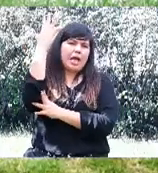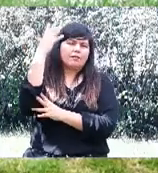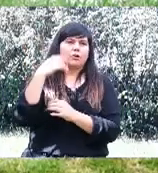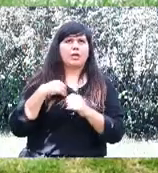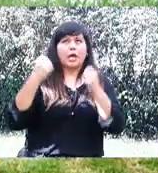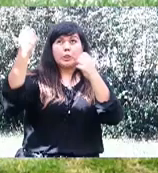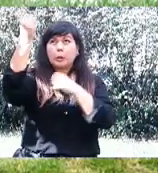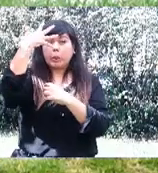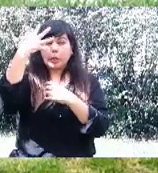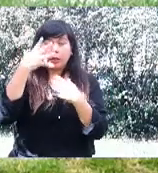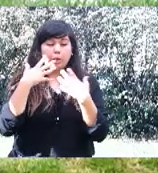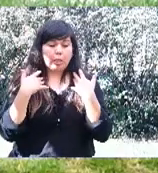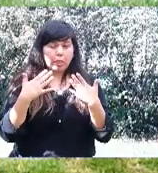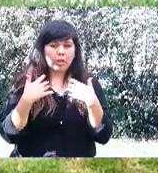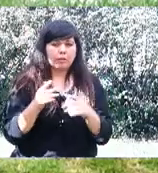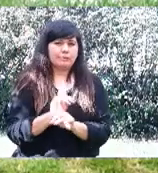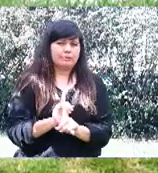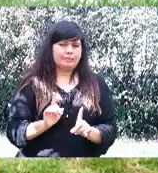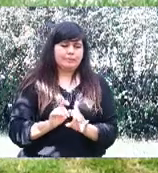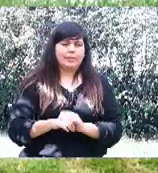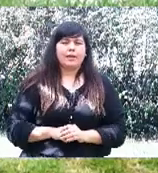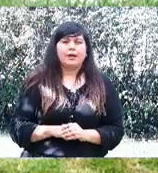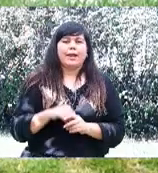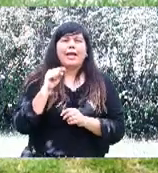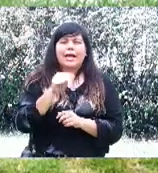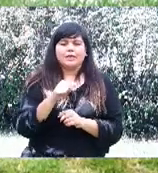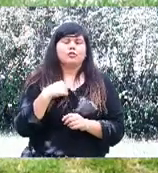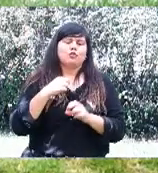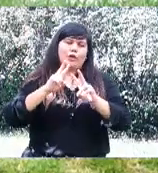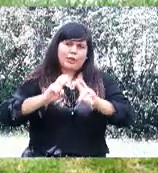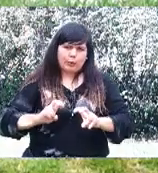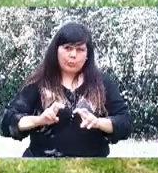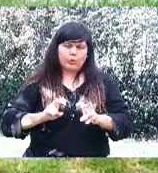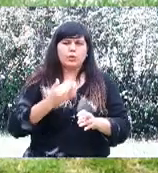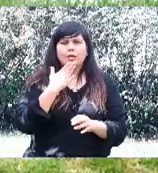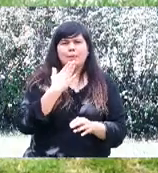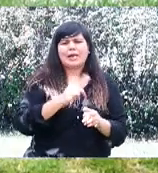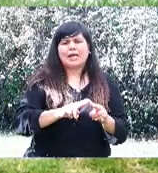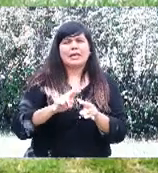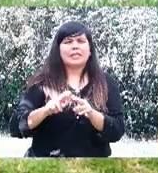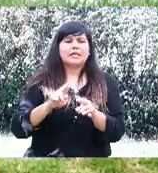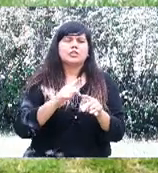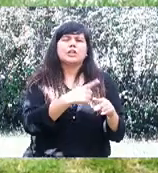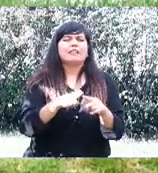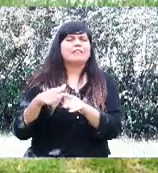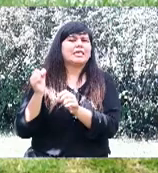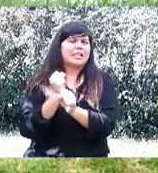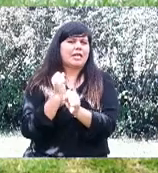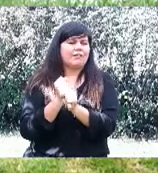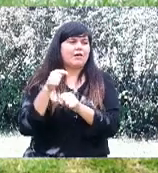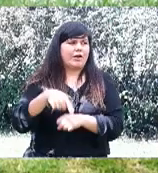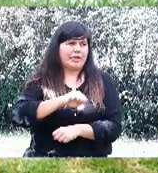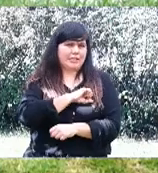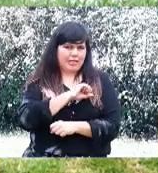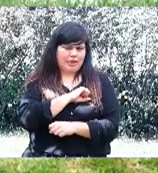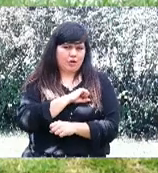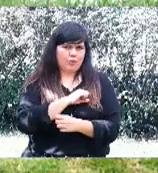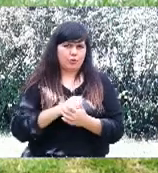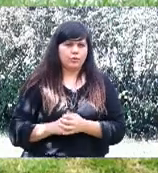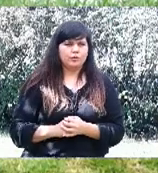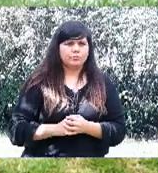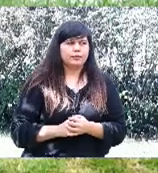sol ya entonces ese tipo de cosas eh son las que yo estudio y he hecho varios trabajos acá en en Santiago principalmente